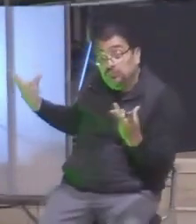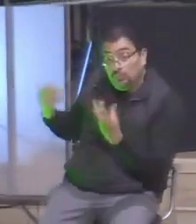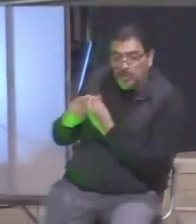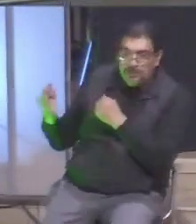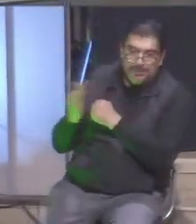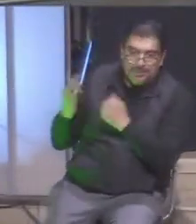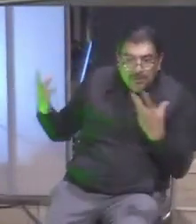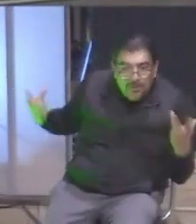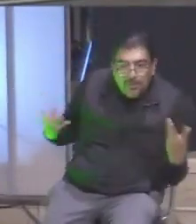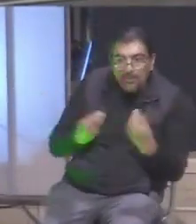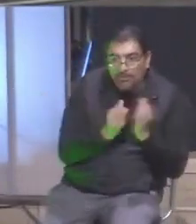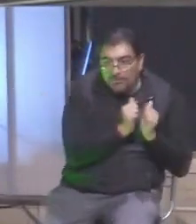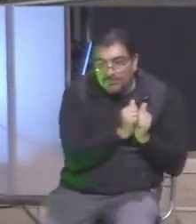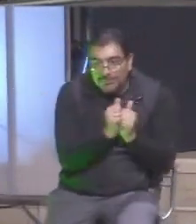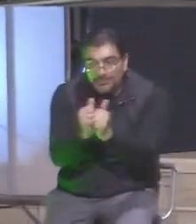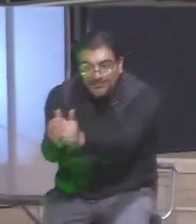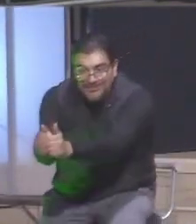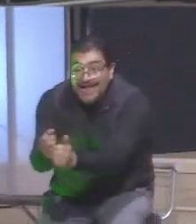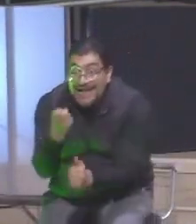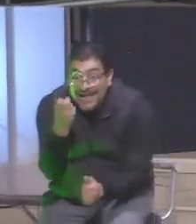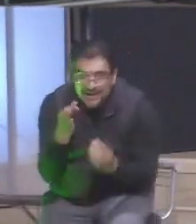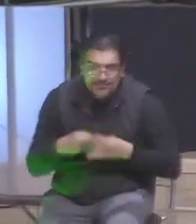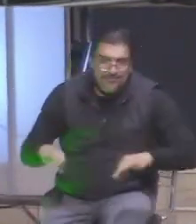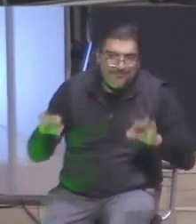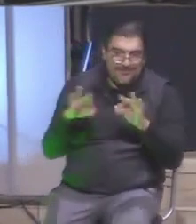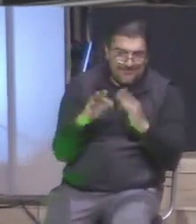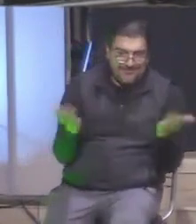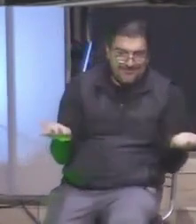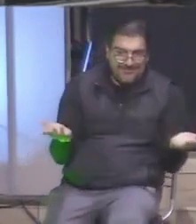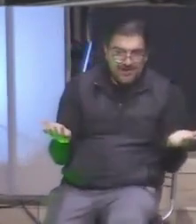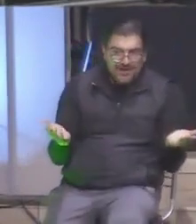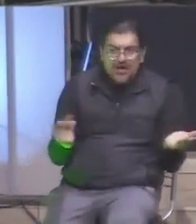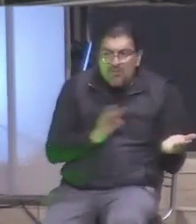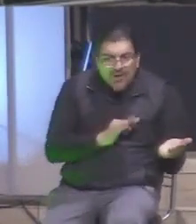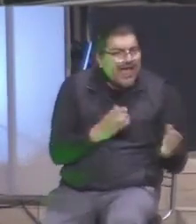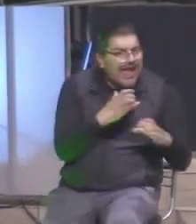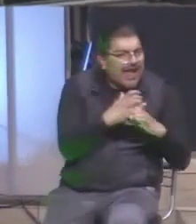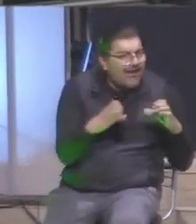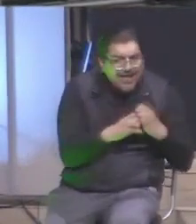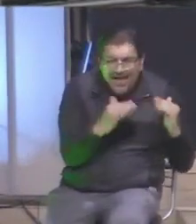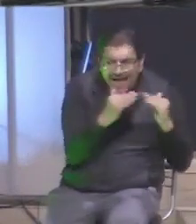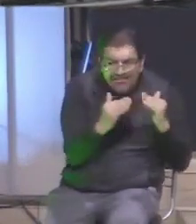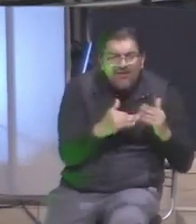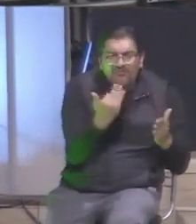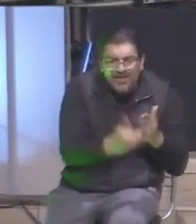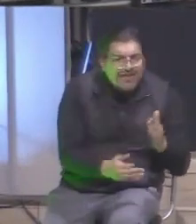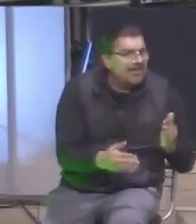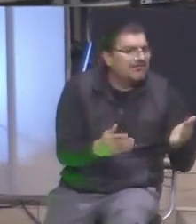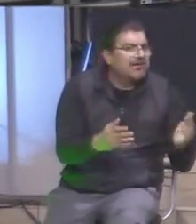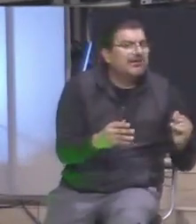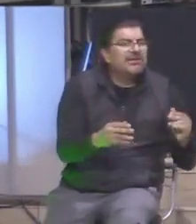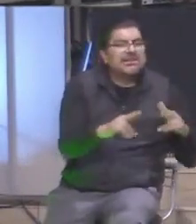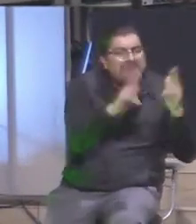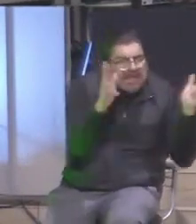sus vidas puede faltar lo que sea en tu casa menos